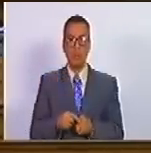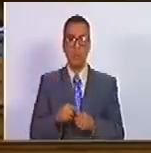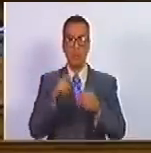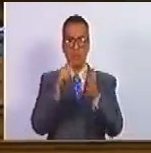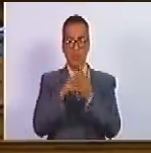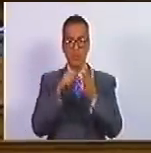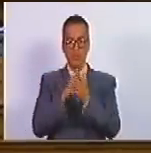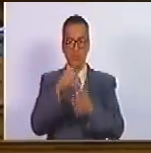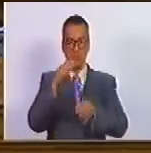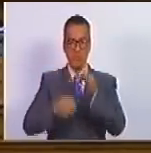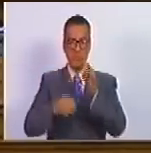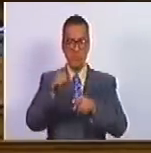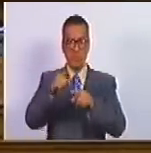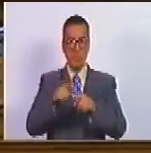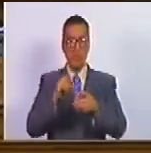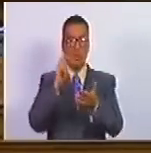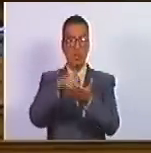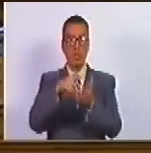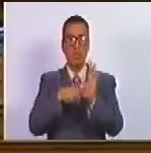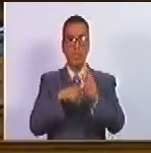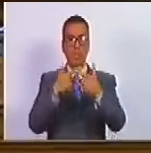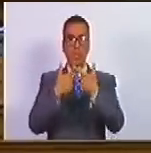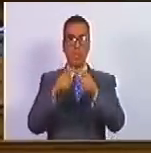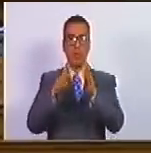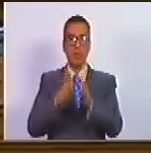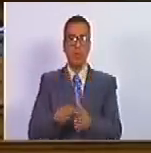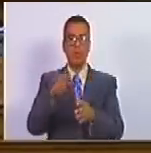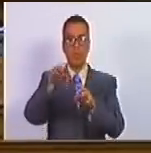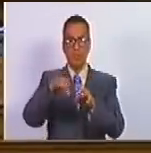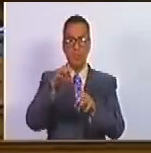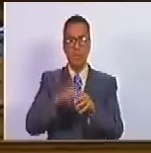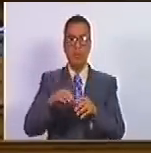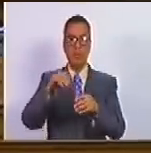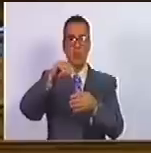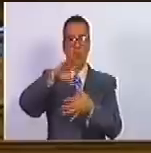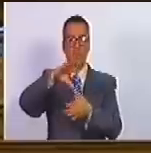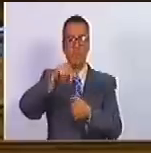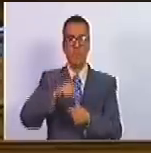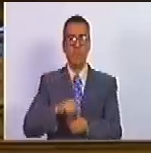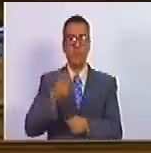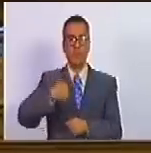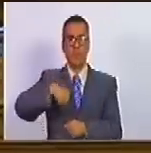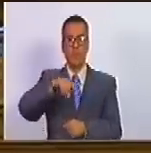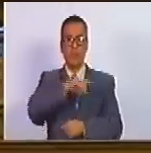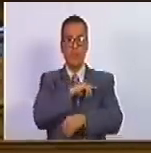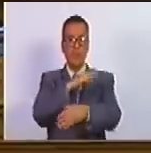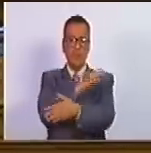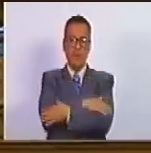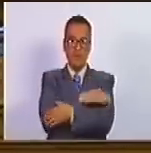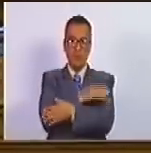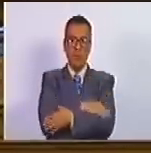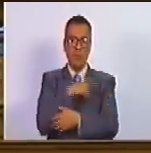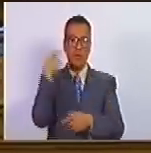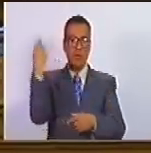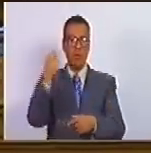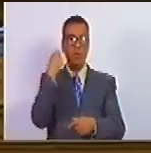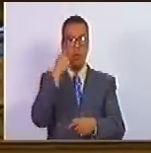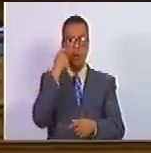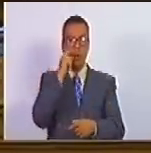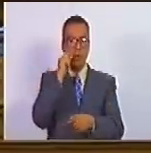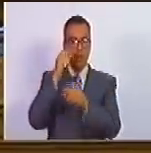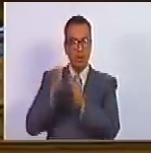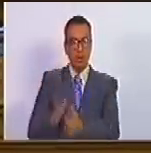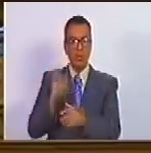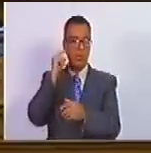punta protagonizaron la libertad del continente americano. Nuestra felicitación a las apureñas, a los